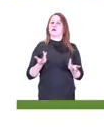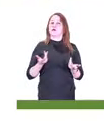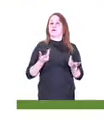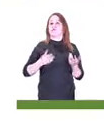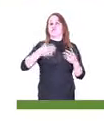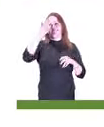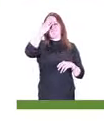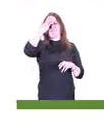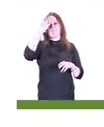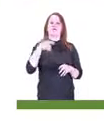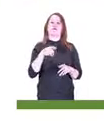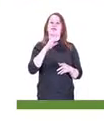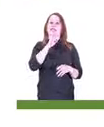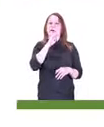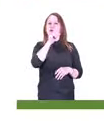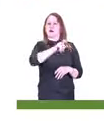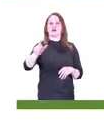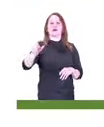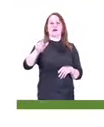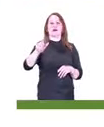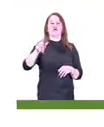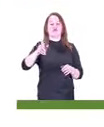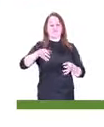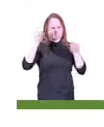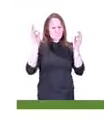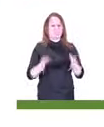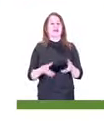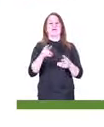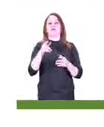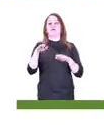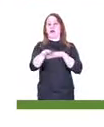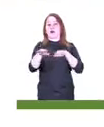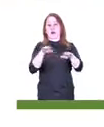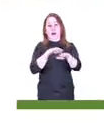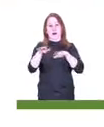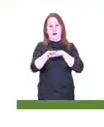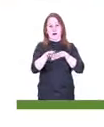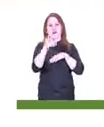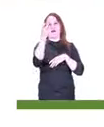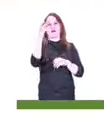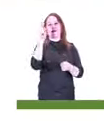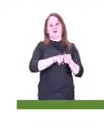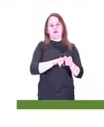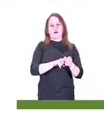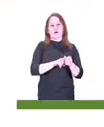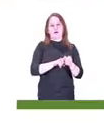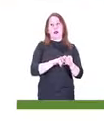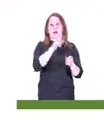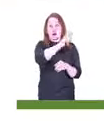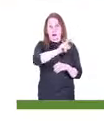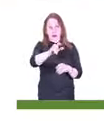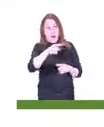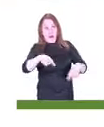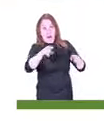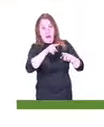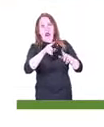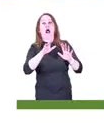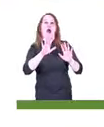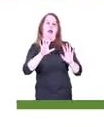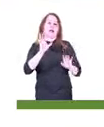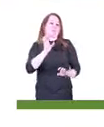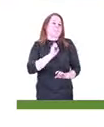saber quiénes exactamente tienen pico y placa y no han registrado su vehículo, y a esas personas pues tendremos